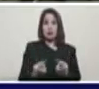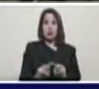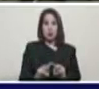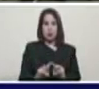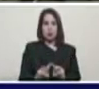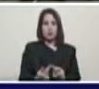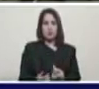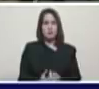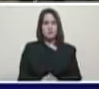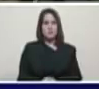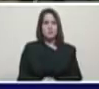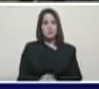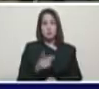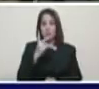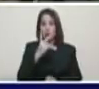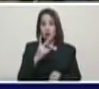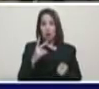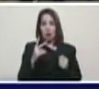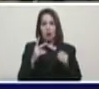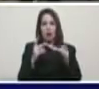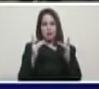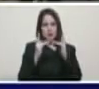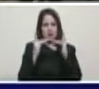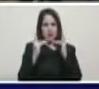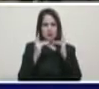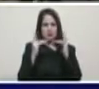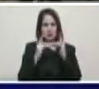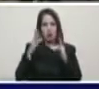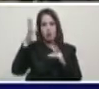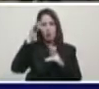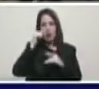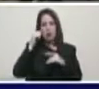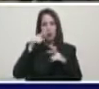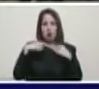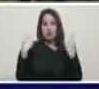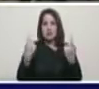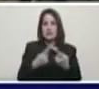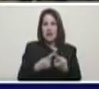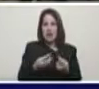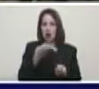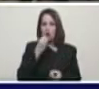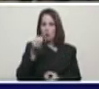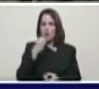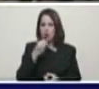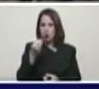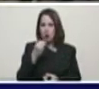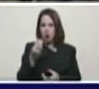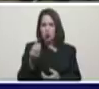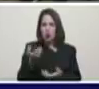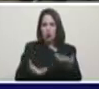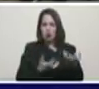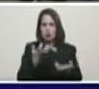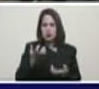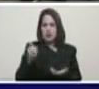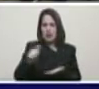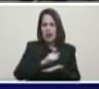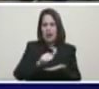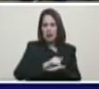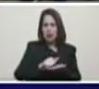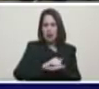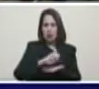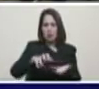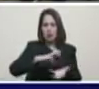cuadrad dos habitaciones baño sala comedor cocina lavandero otras de